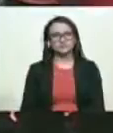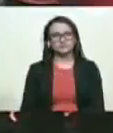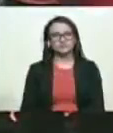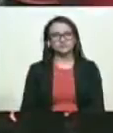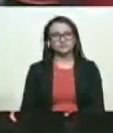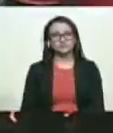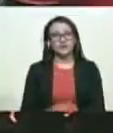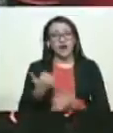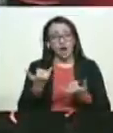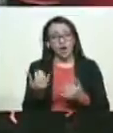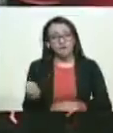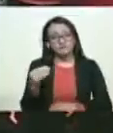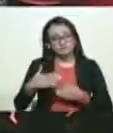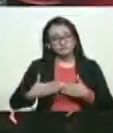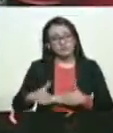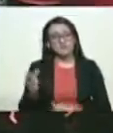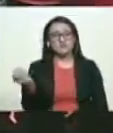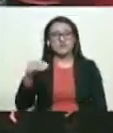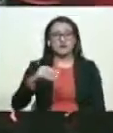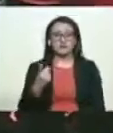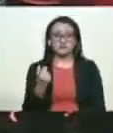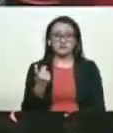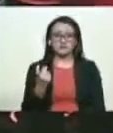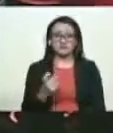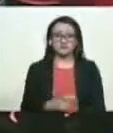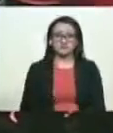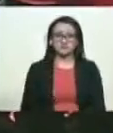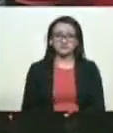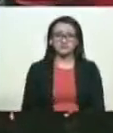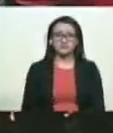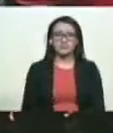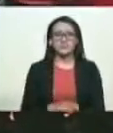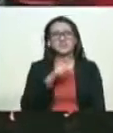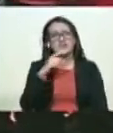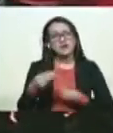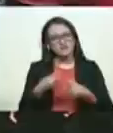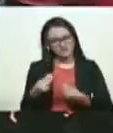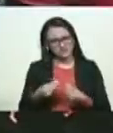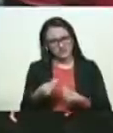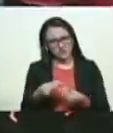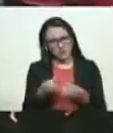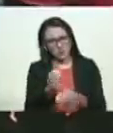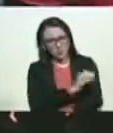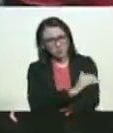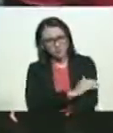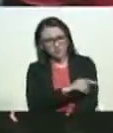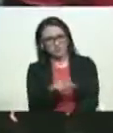ahora es que falta cosas por cambiar pero quién no va a ser la oposición